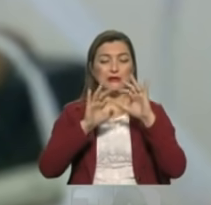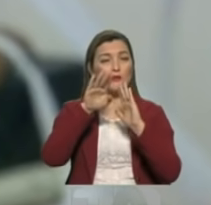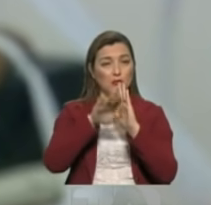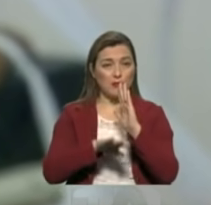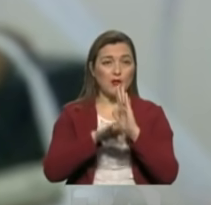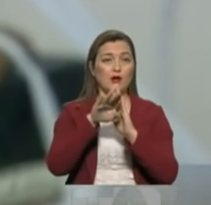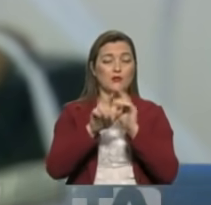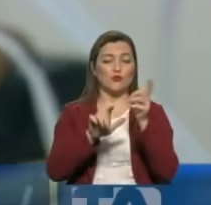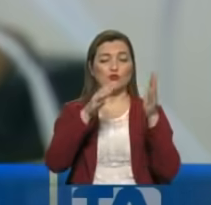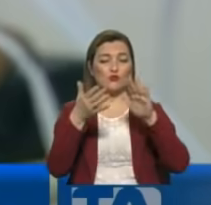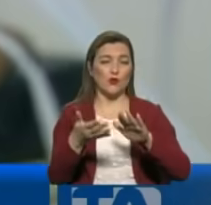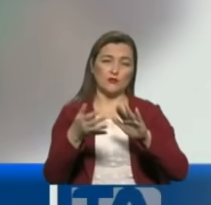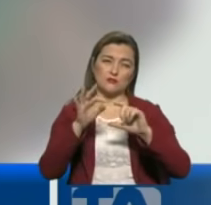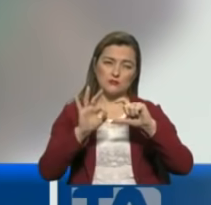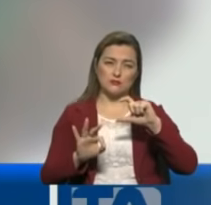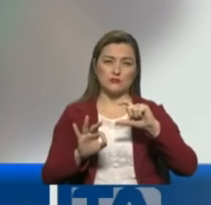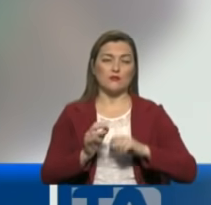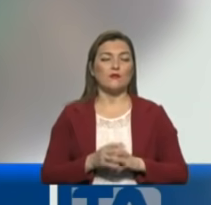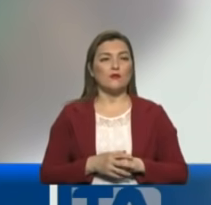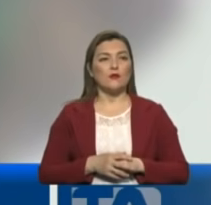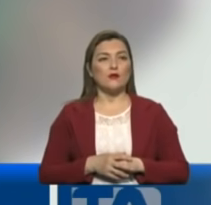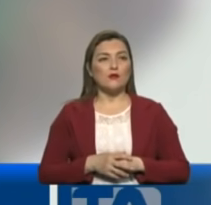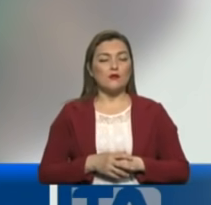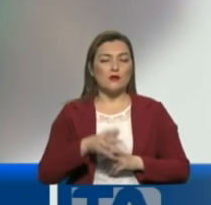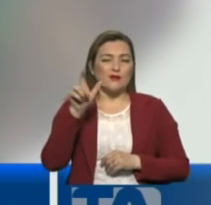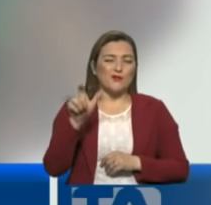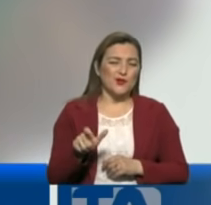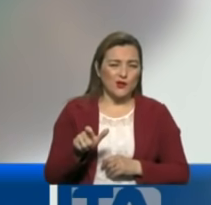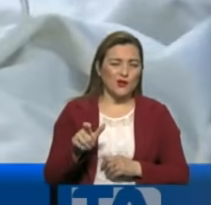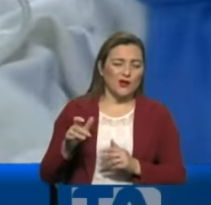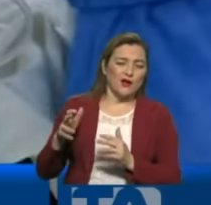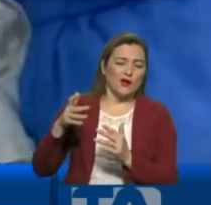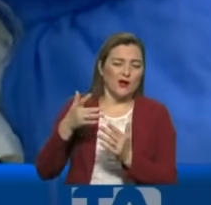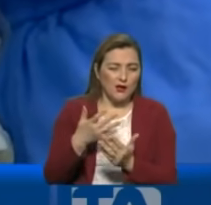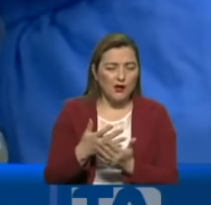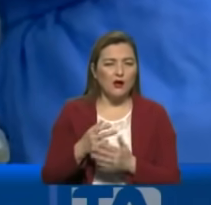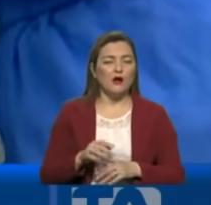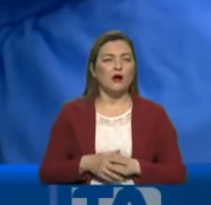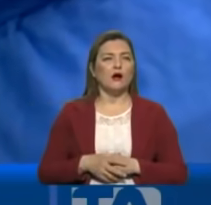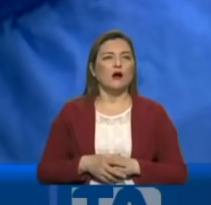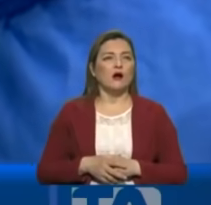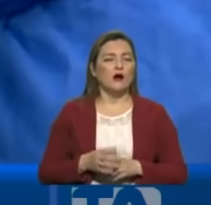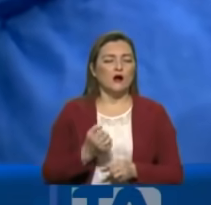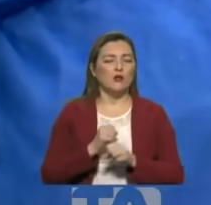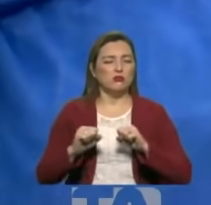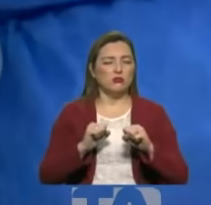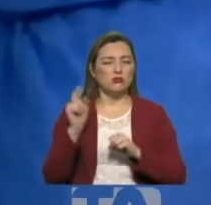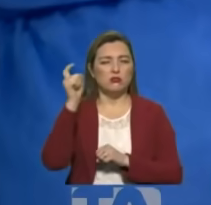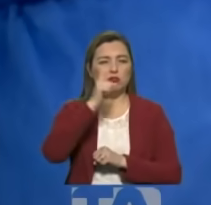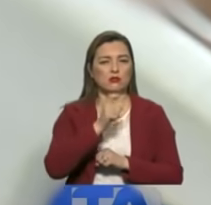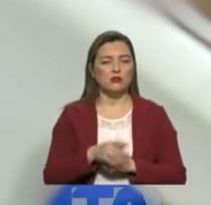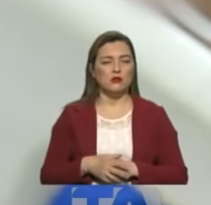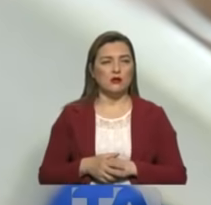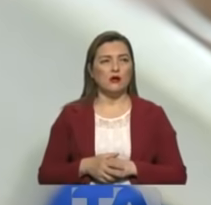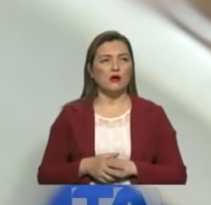que con ello el número de fallecidos también, pues entienden que si una persona llega hasta aquí, pese al calor de su trabajo, las estadísticas son